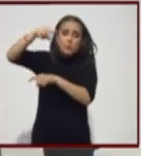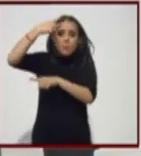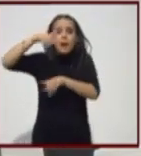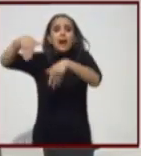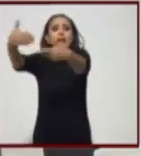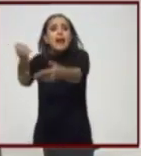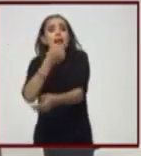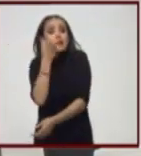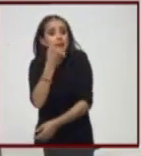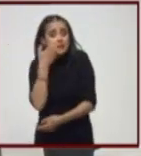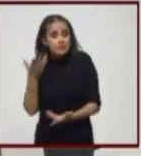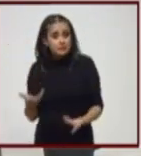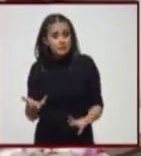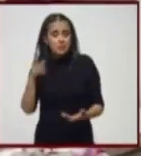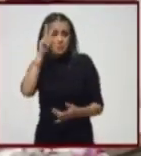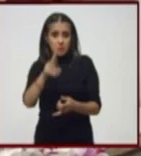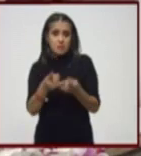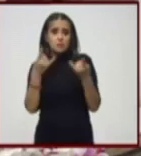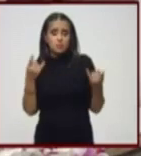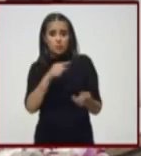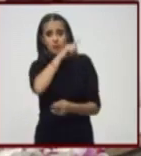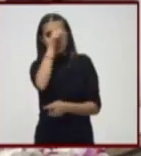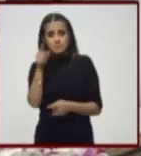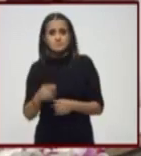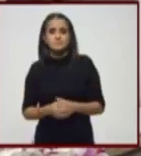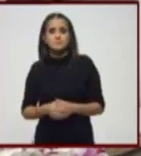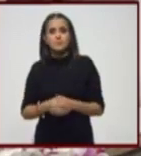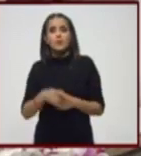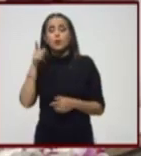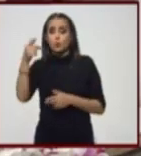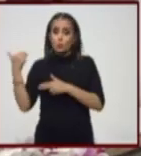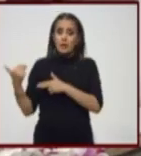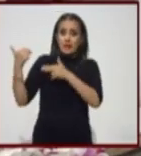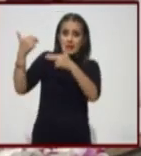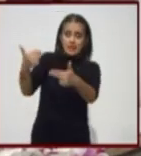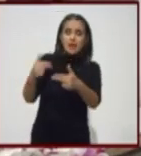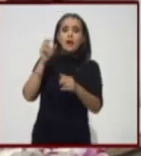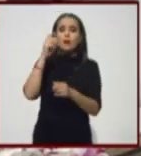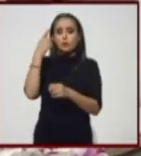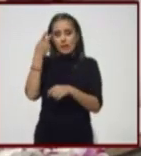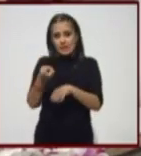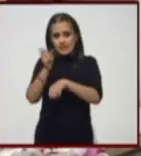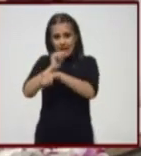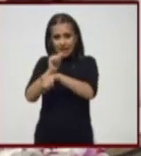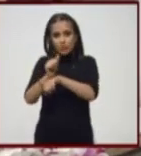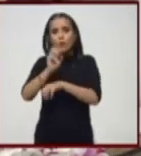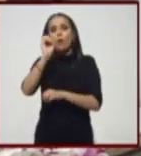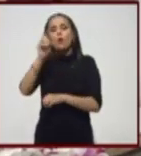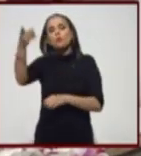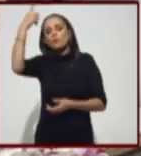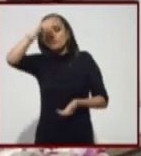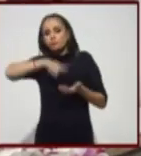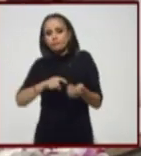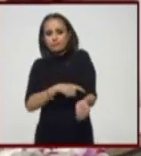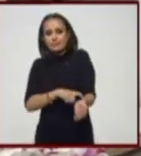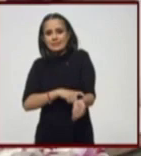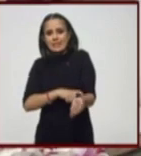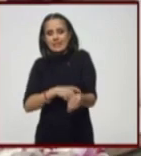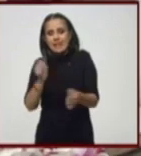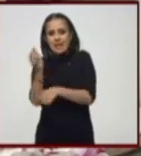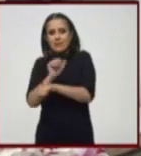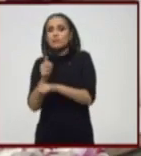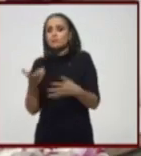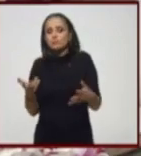no oye heredaste todo esto o de alguna otra manera también lo traía es que yo te veo ahora